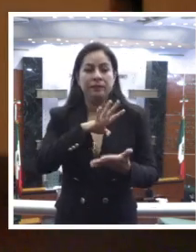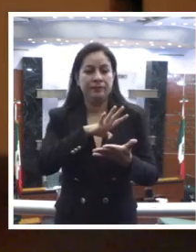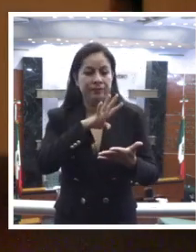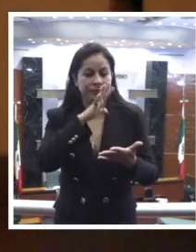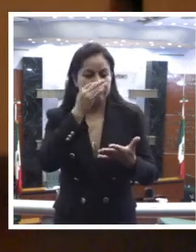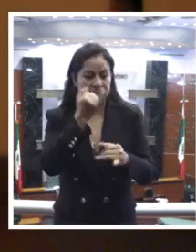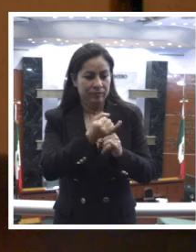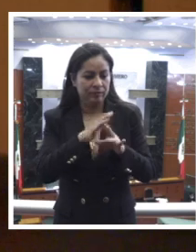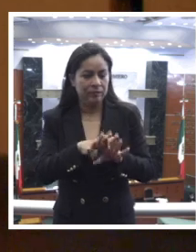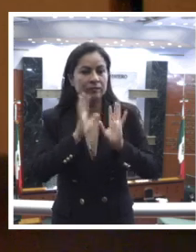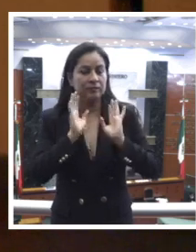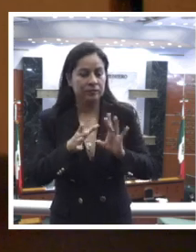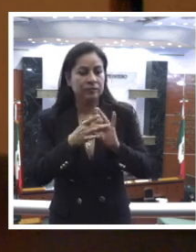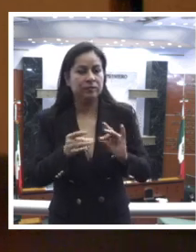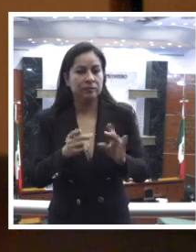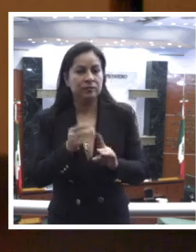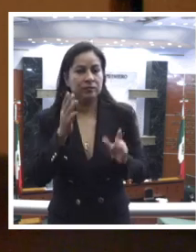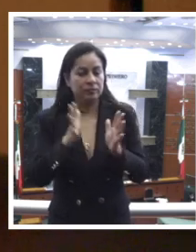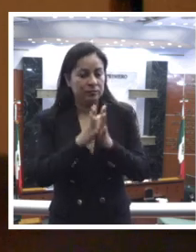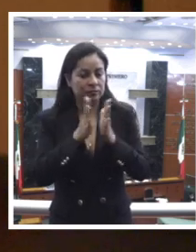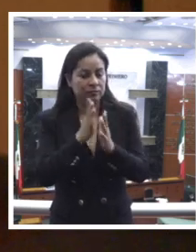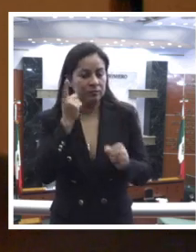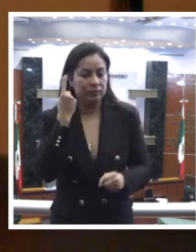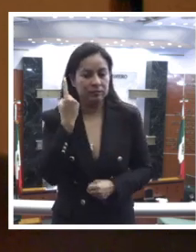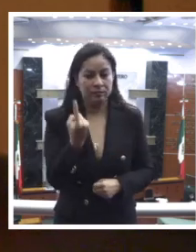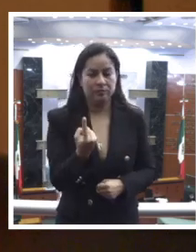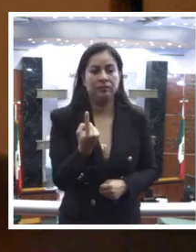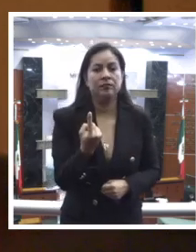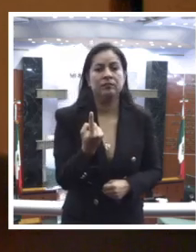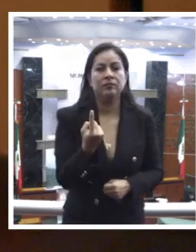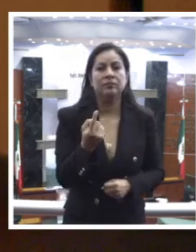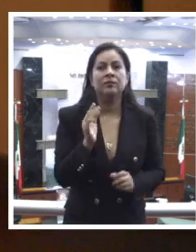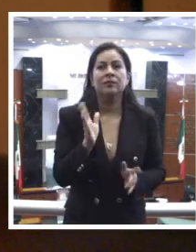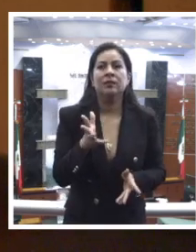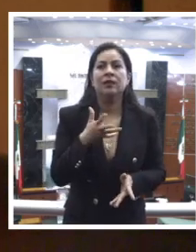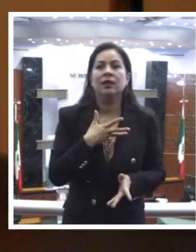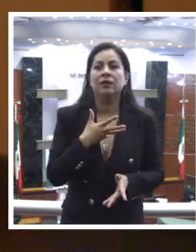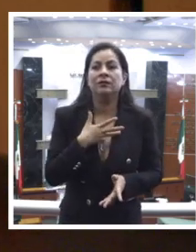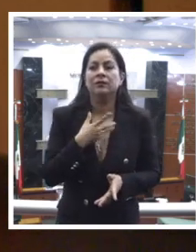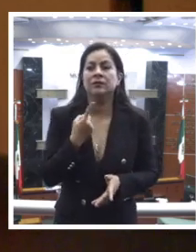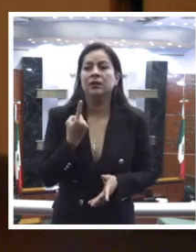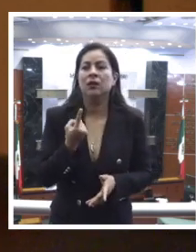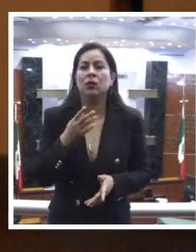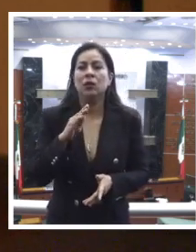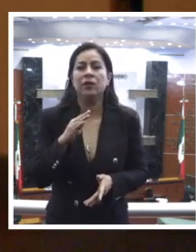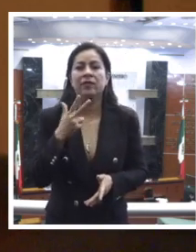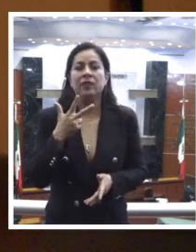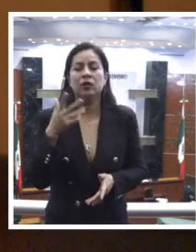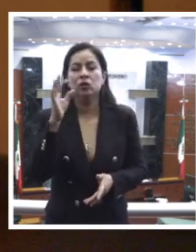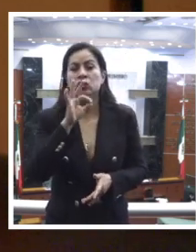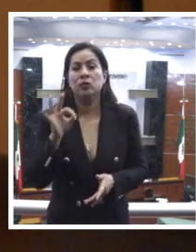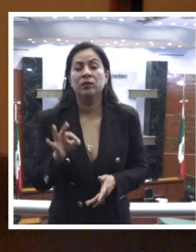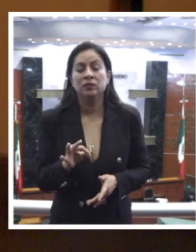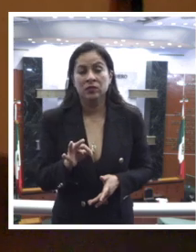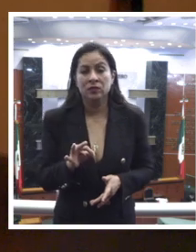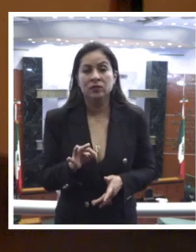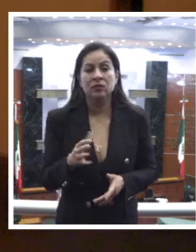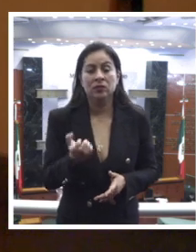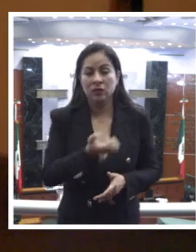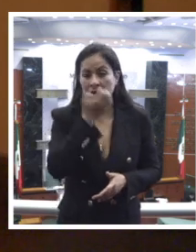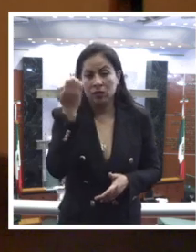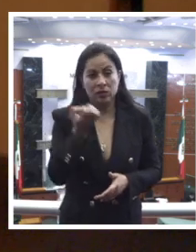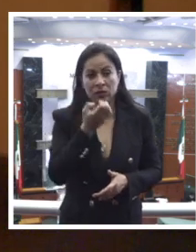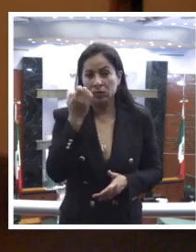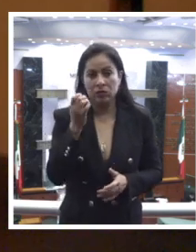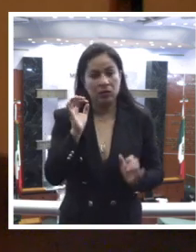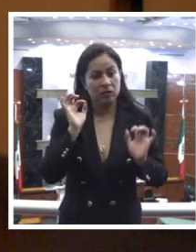yo ya mencioné en mi primera participación. Ya tenemos un 98% de escuelas en